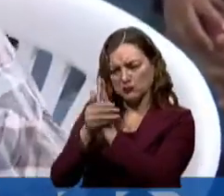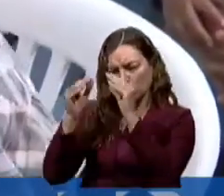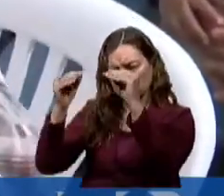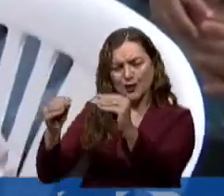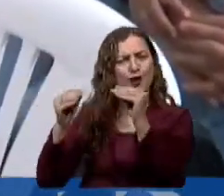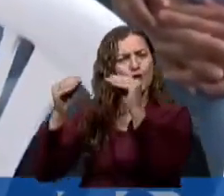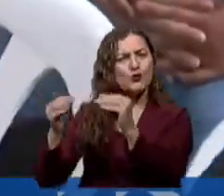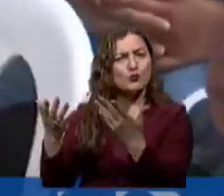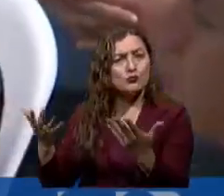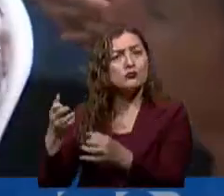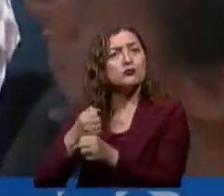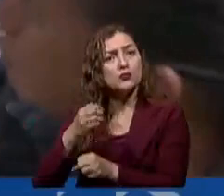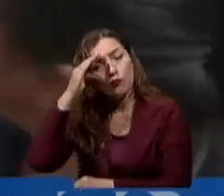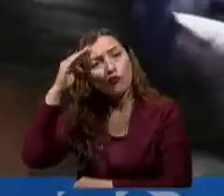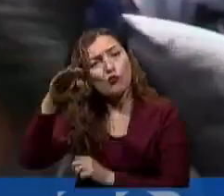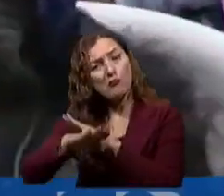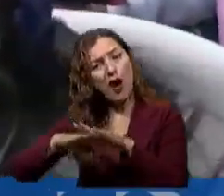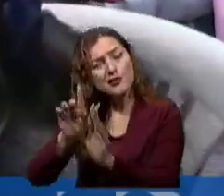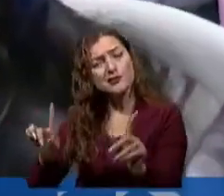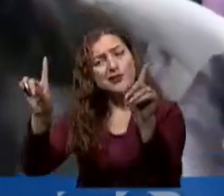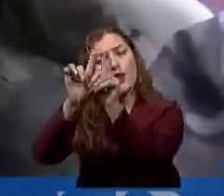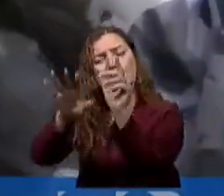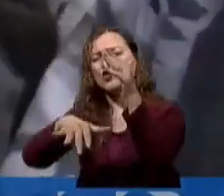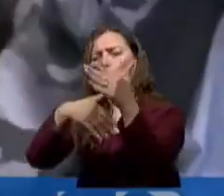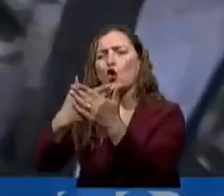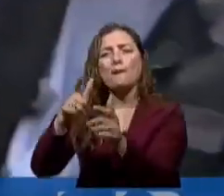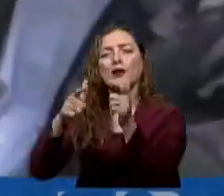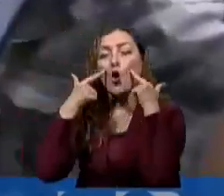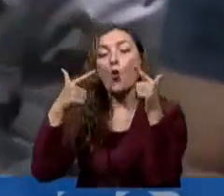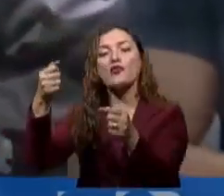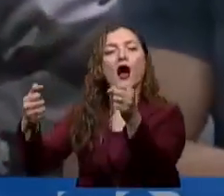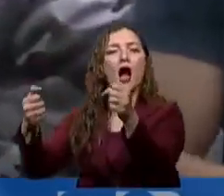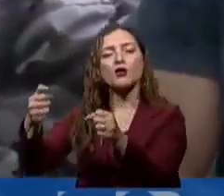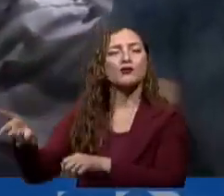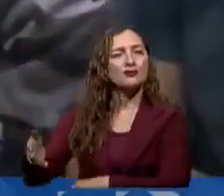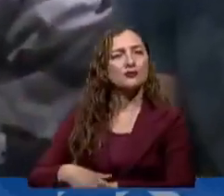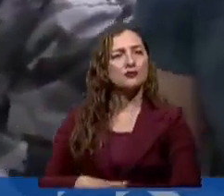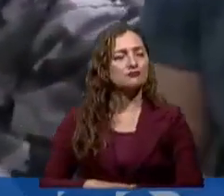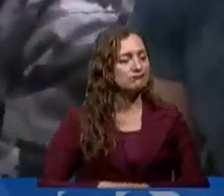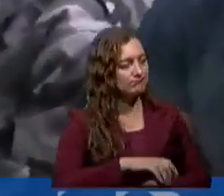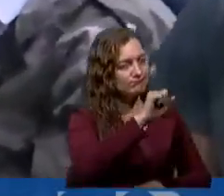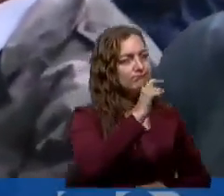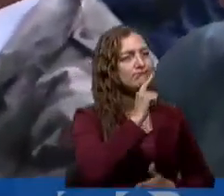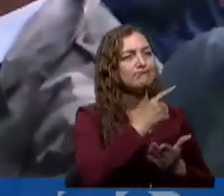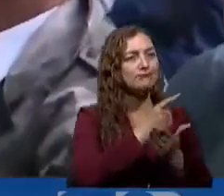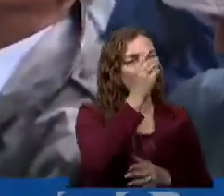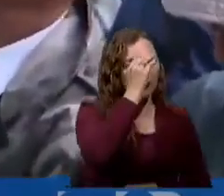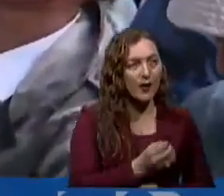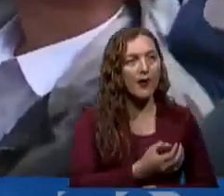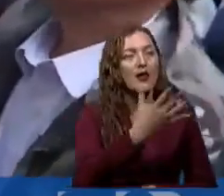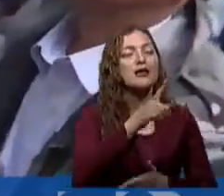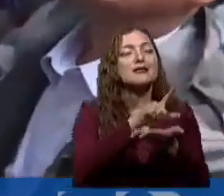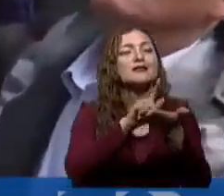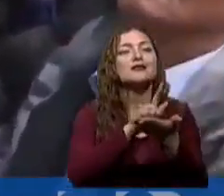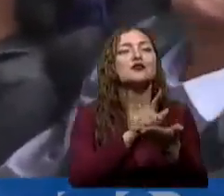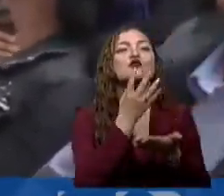capacitación. También ustedes han elaborado una base de datos de todas estas personas que aquí están cuidando los carros. Sí, buenos días. El distrito Eloy